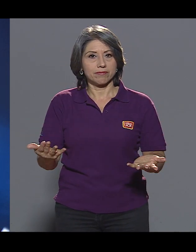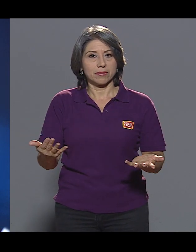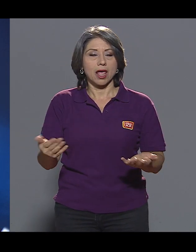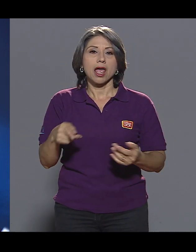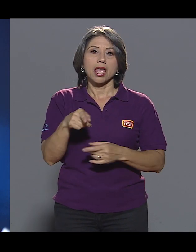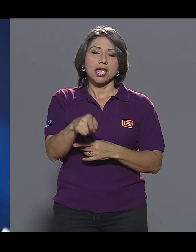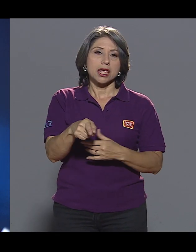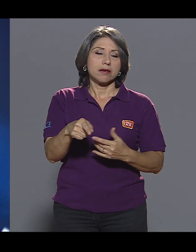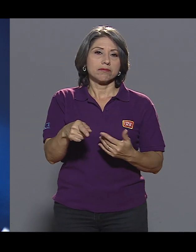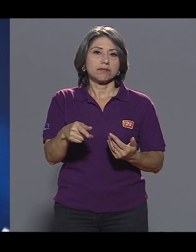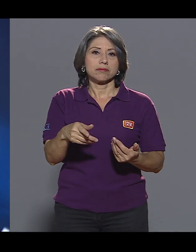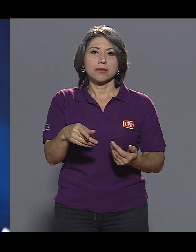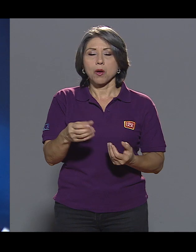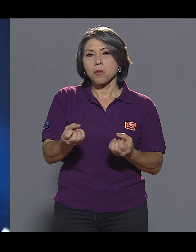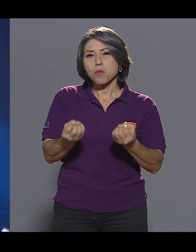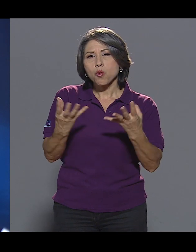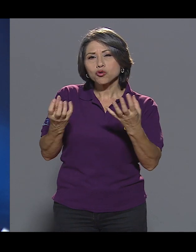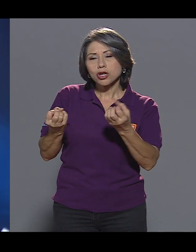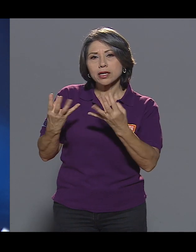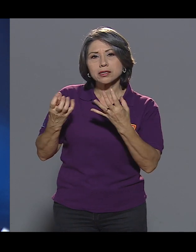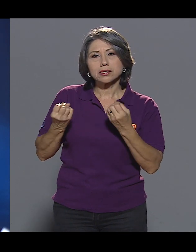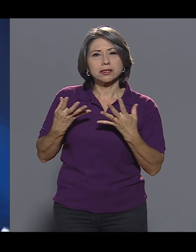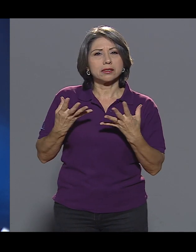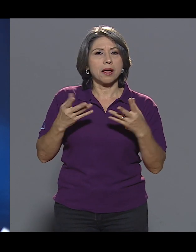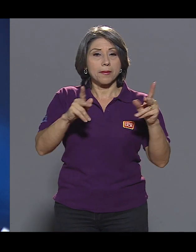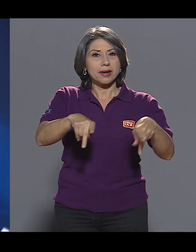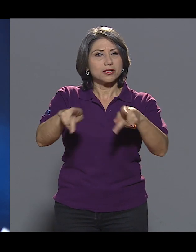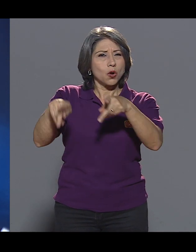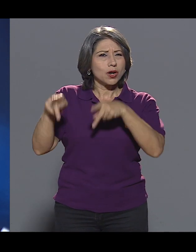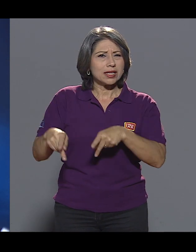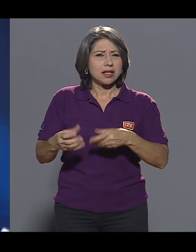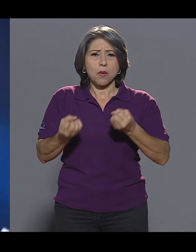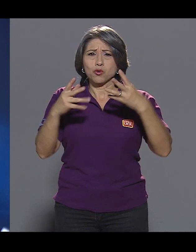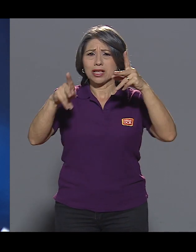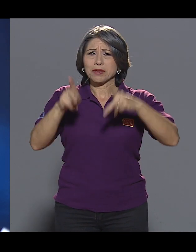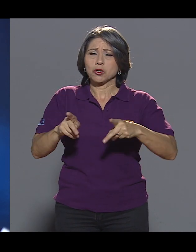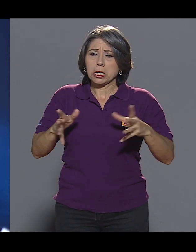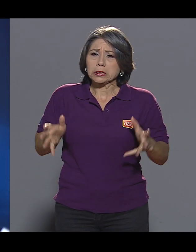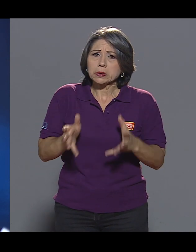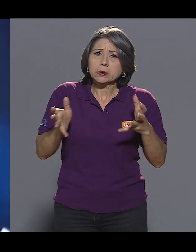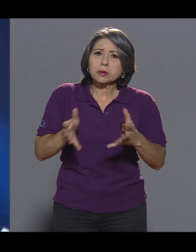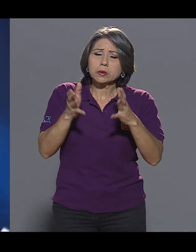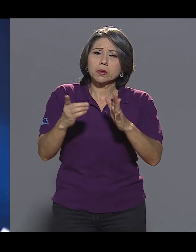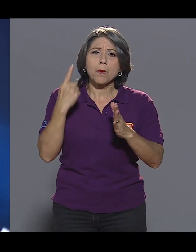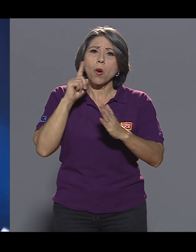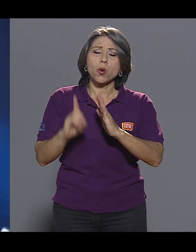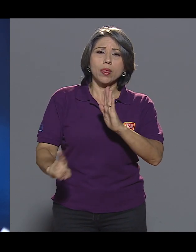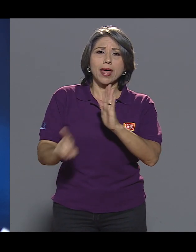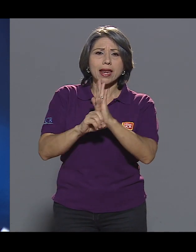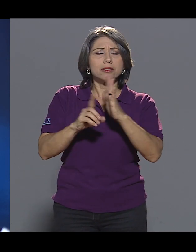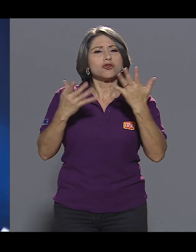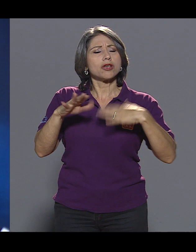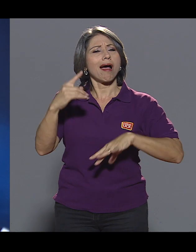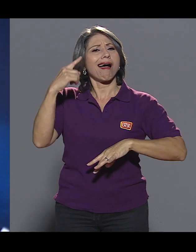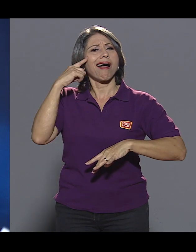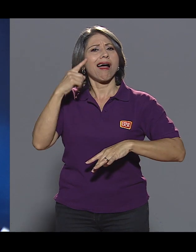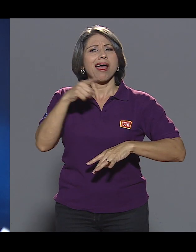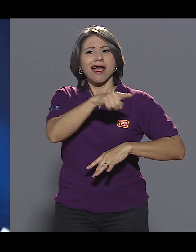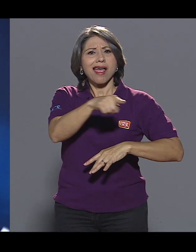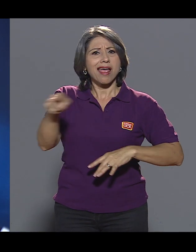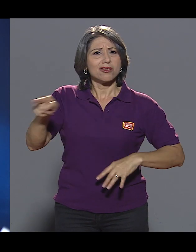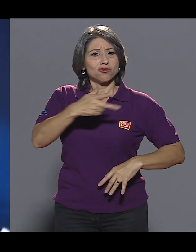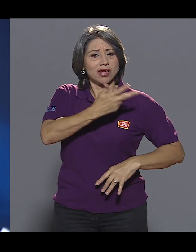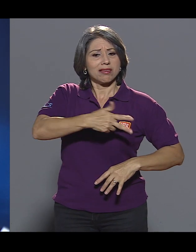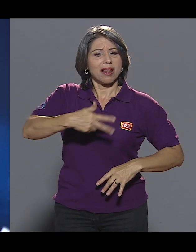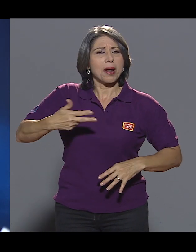y en el cual muchas personas, muchos activistas, tenemos como esa mirada hacia cómo es que ellos